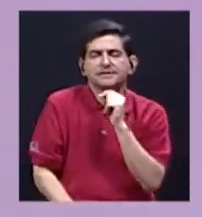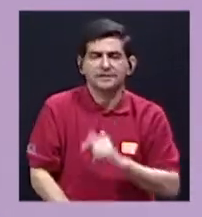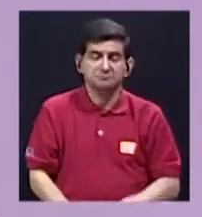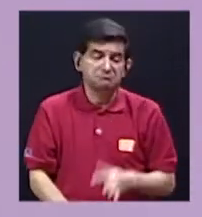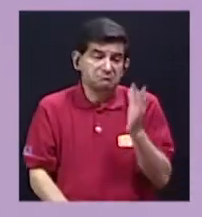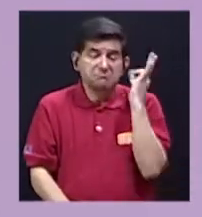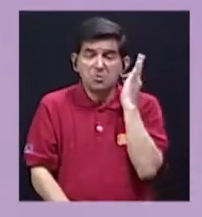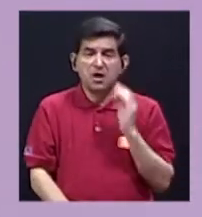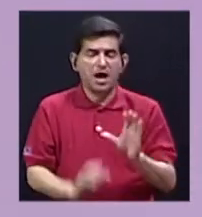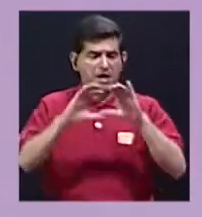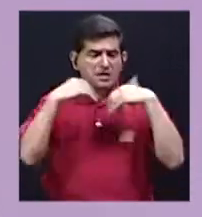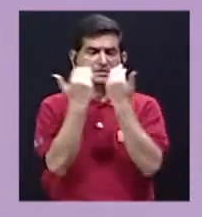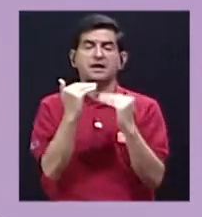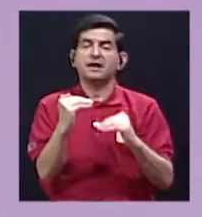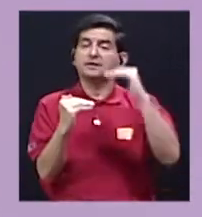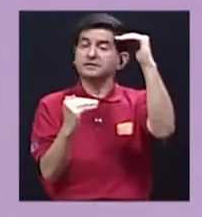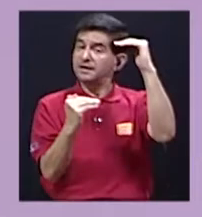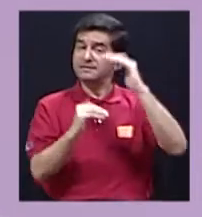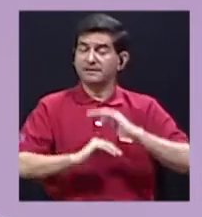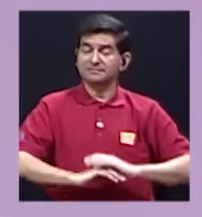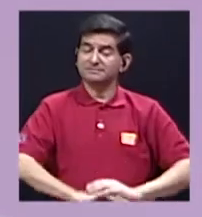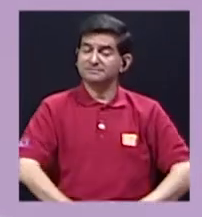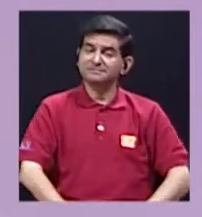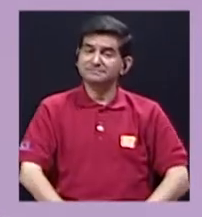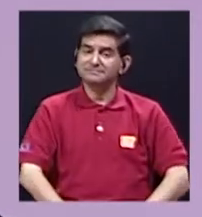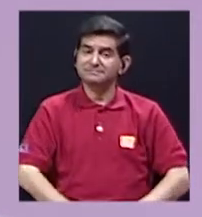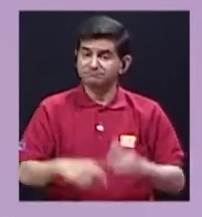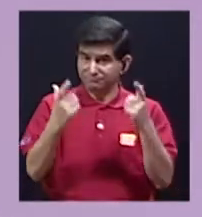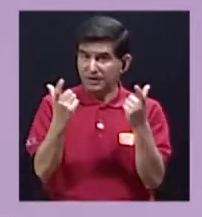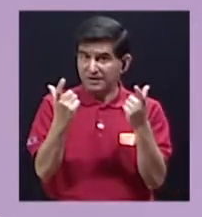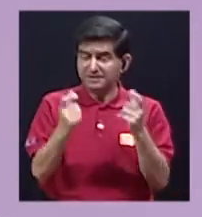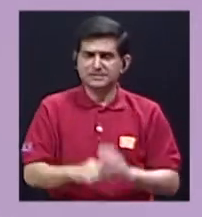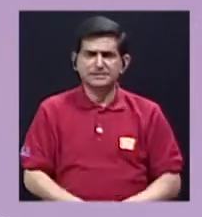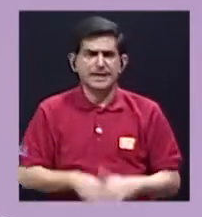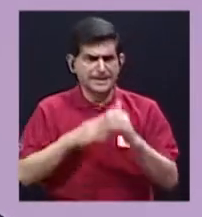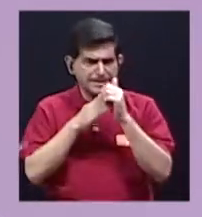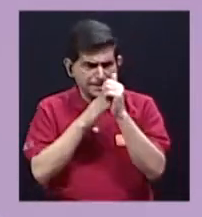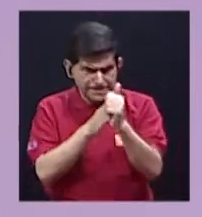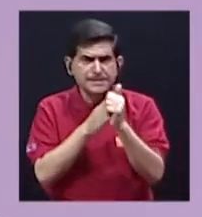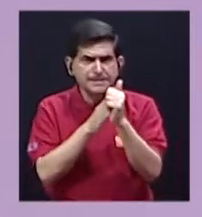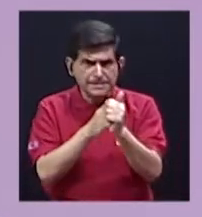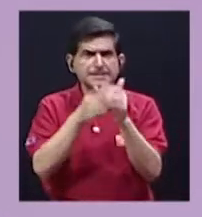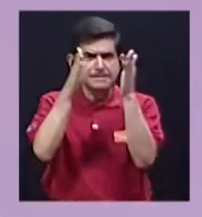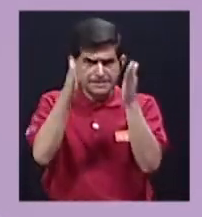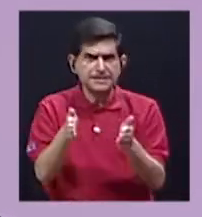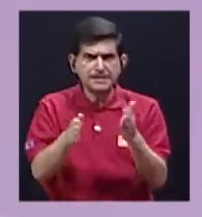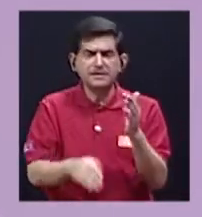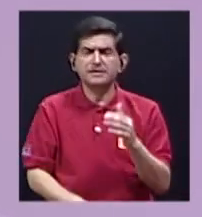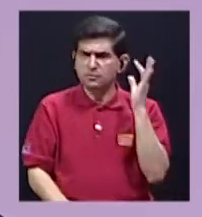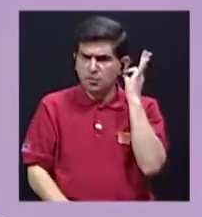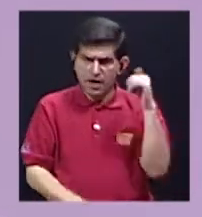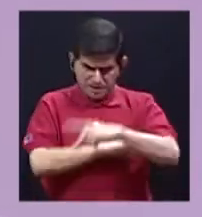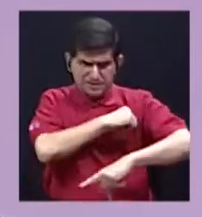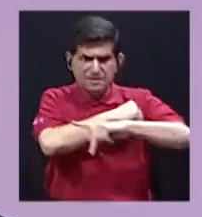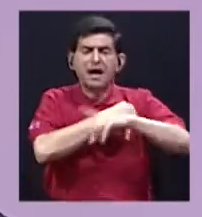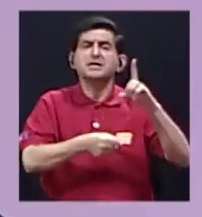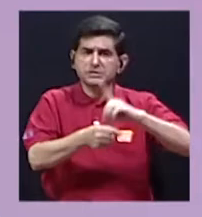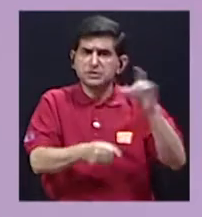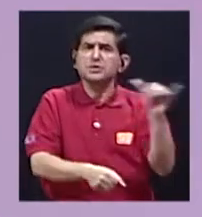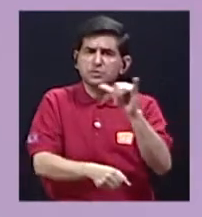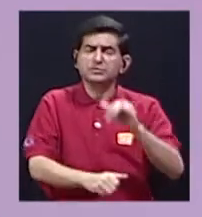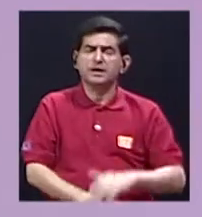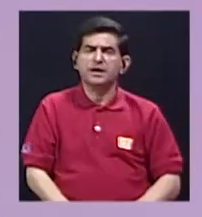mujeres de clase alta incluso las líderes y lideresas de este país las diputadas